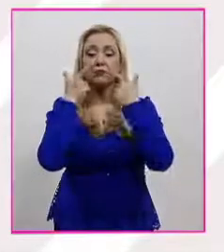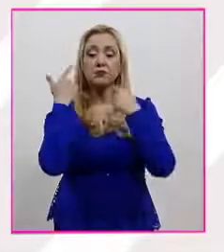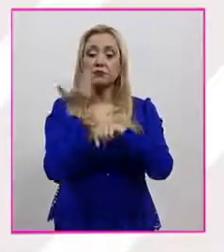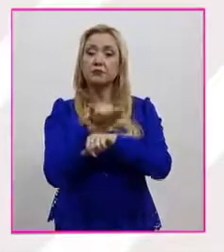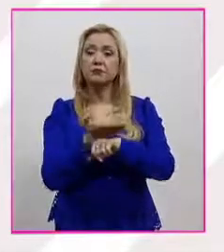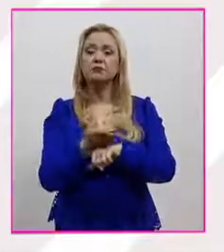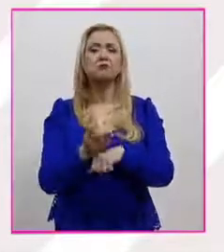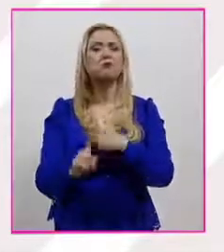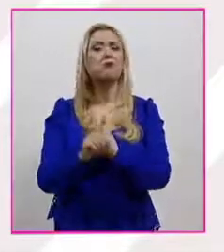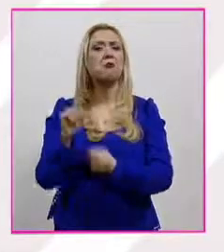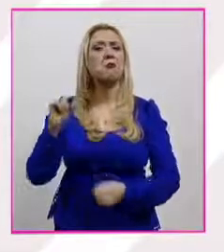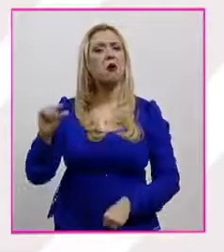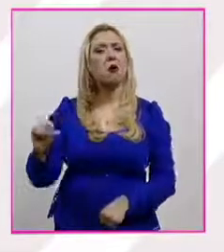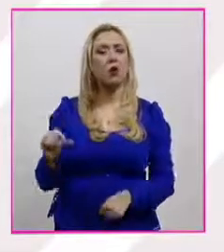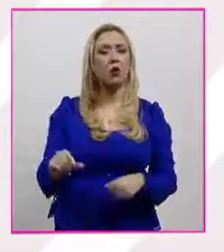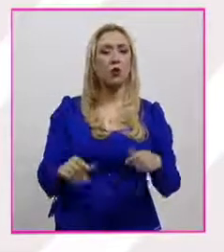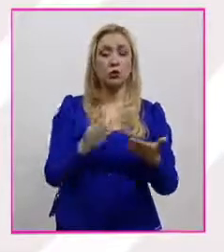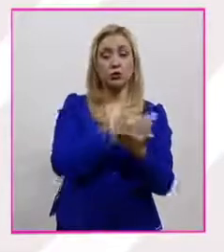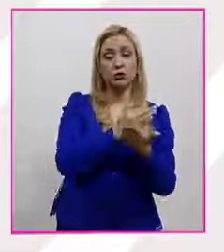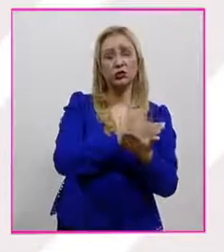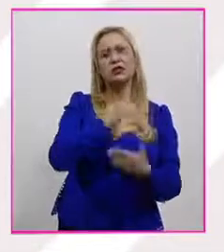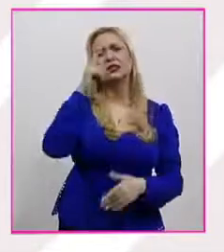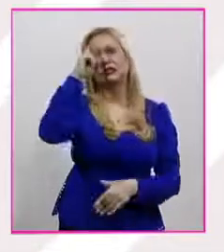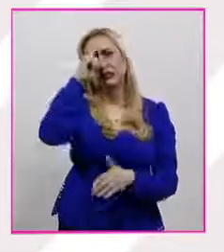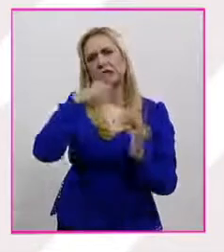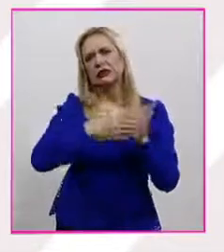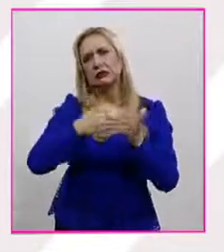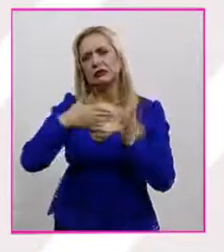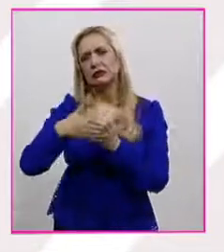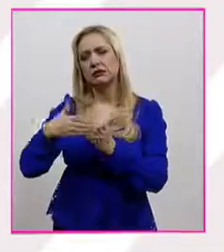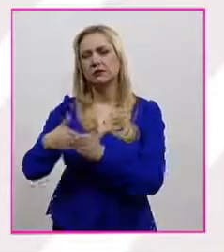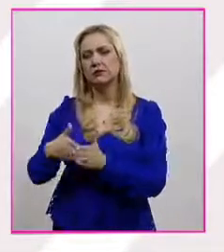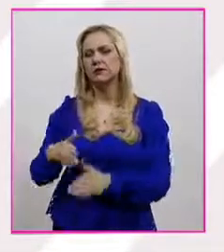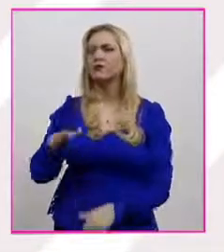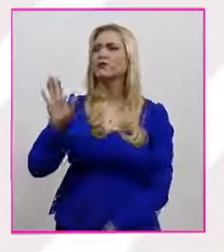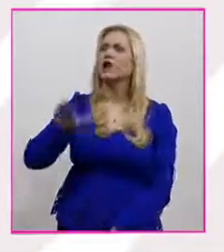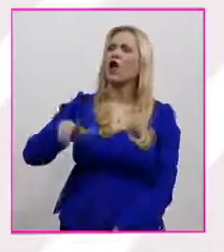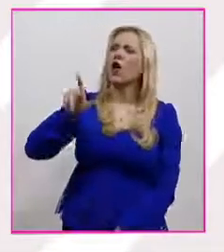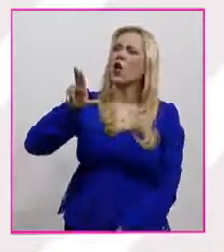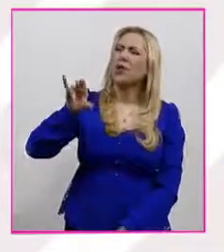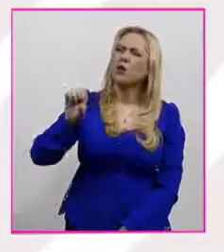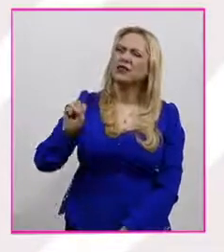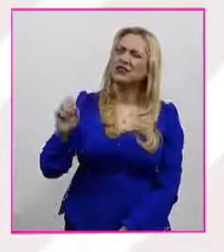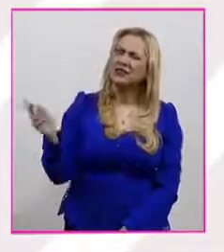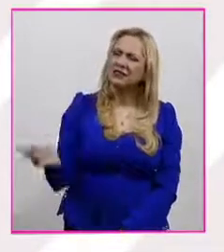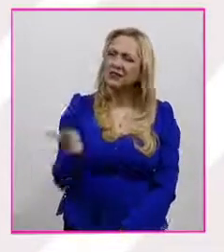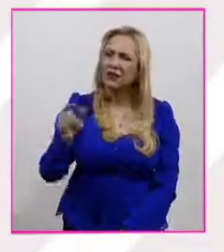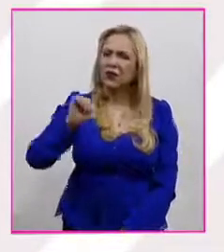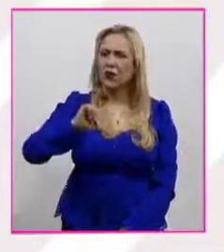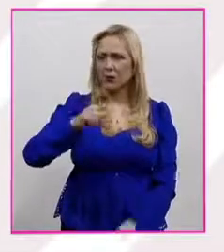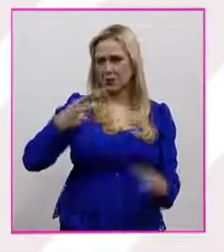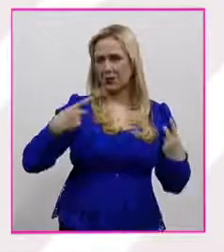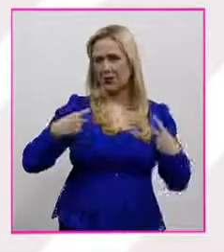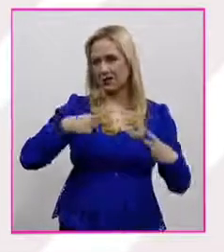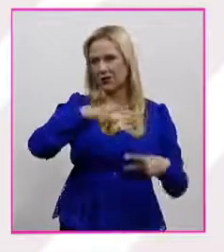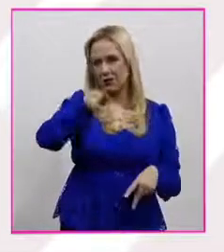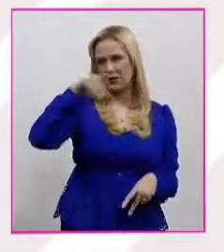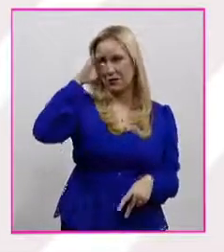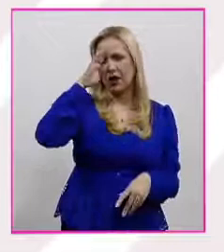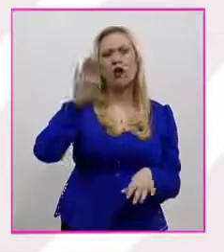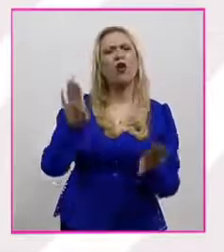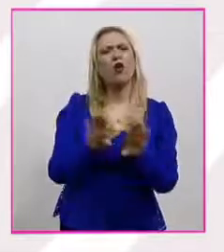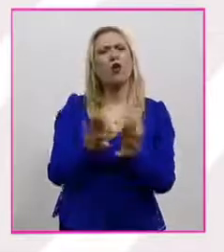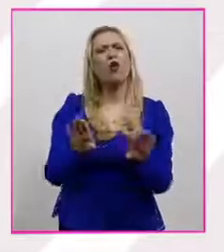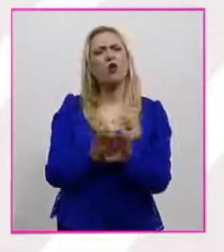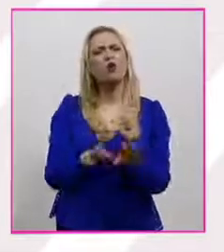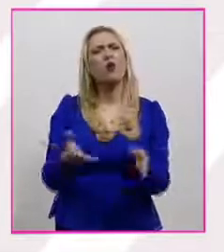Luis, una pregunta que muy probablemente se están haciendo las personas que nos acompañan hoy en el programa. ¿Cómo se mide la tonalidad de